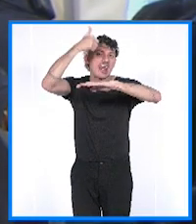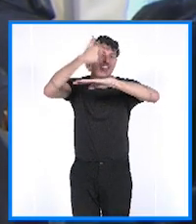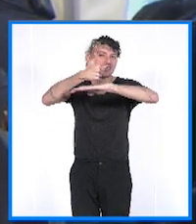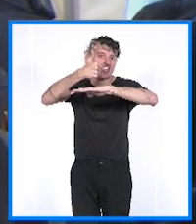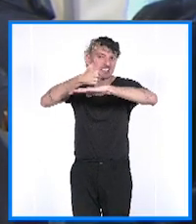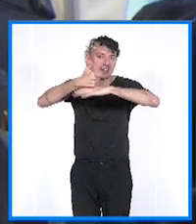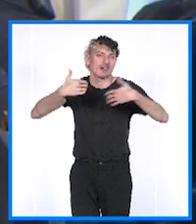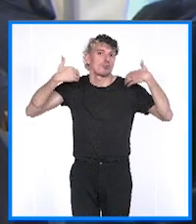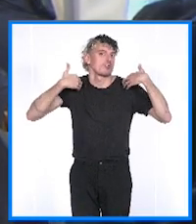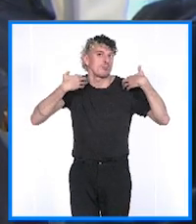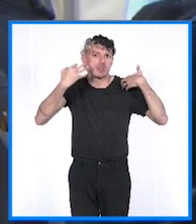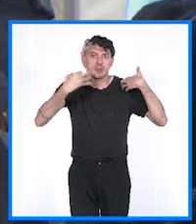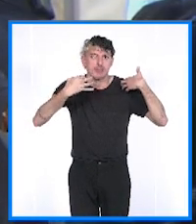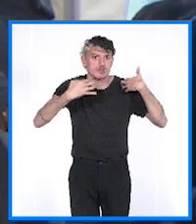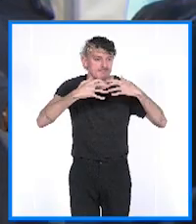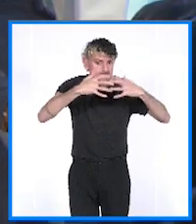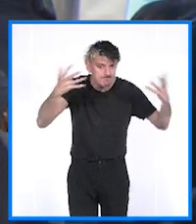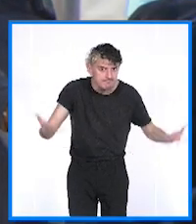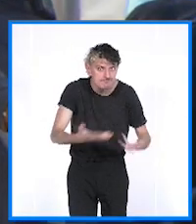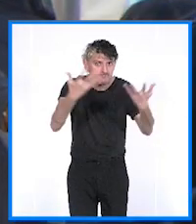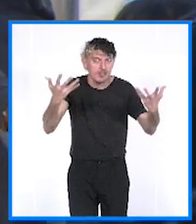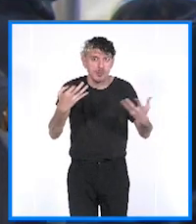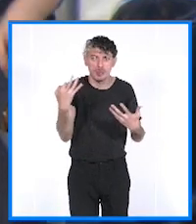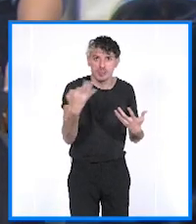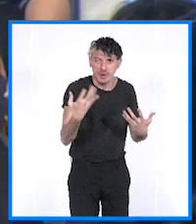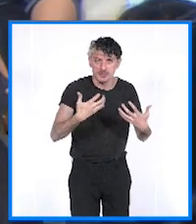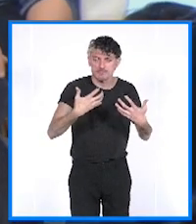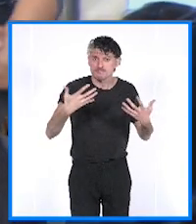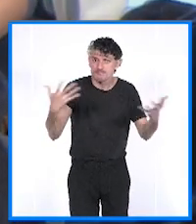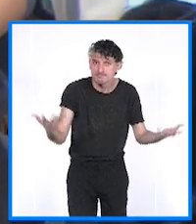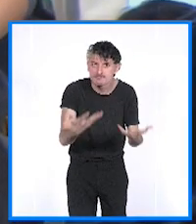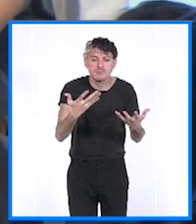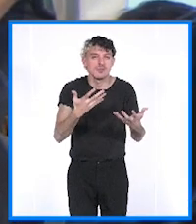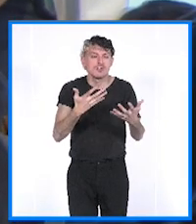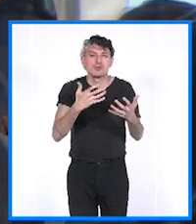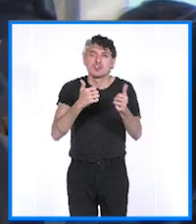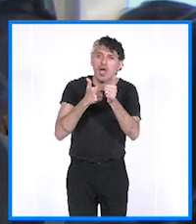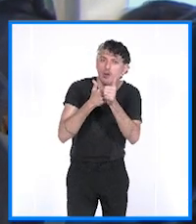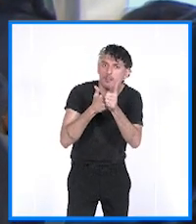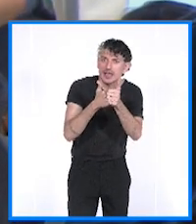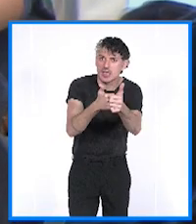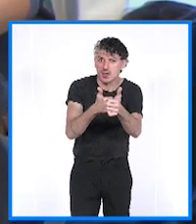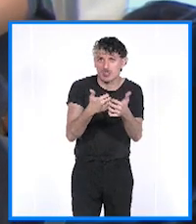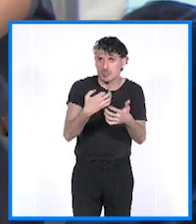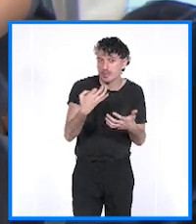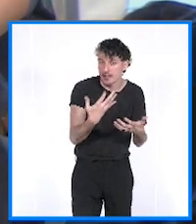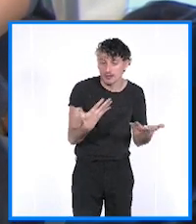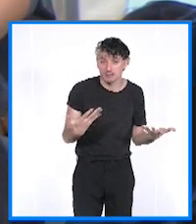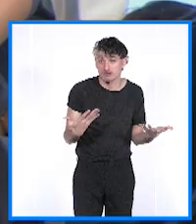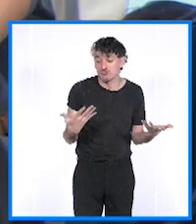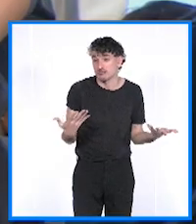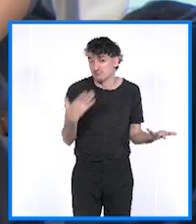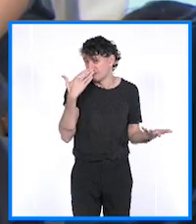alcalinas no que reúnan esa triple a Por así decirlo que al final es un es un proceso